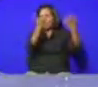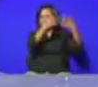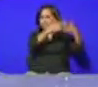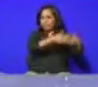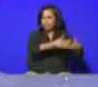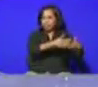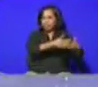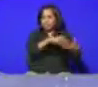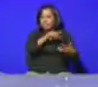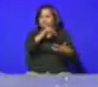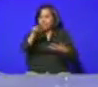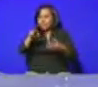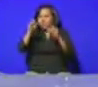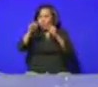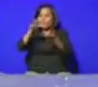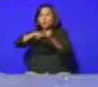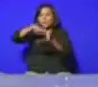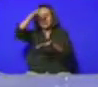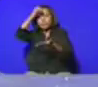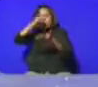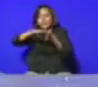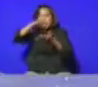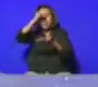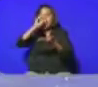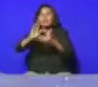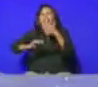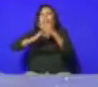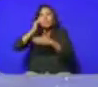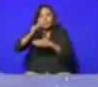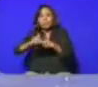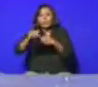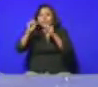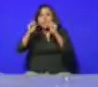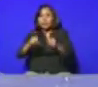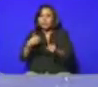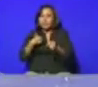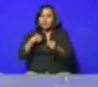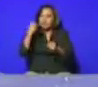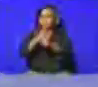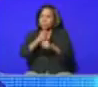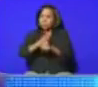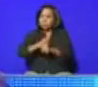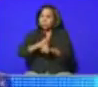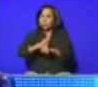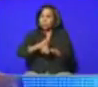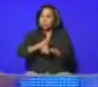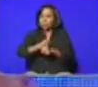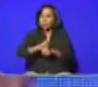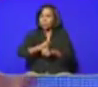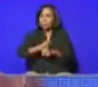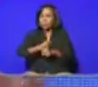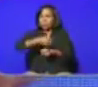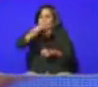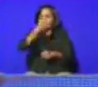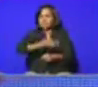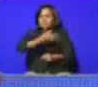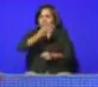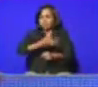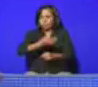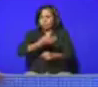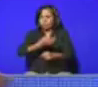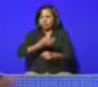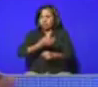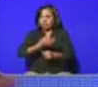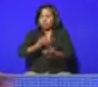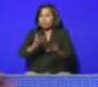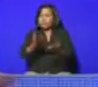una inserción laboral segura. Diríamos que es un vacío que nosotros teníamos como país,